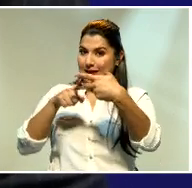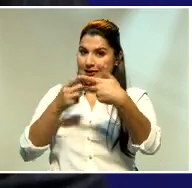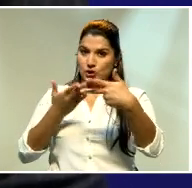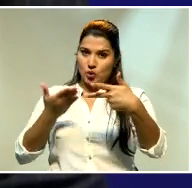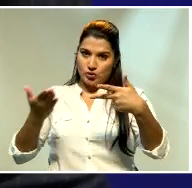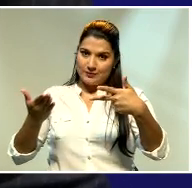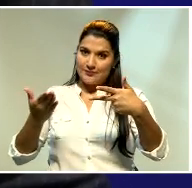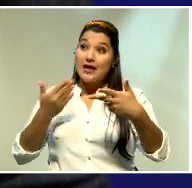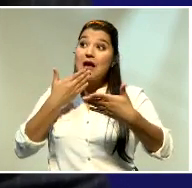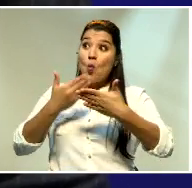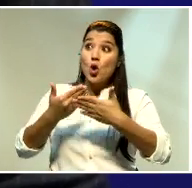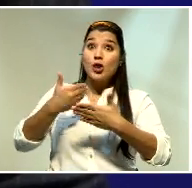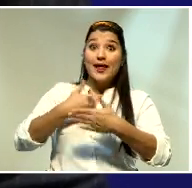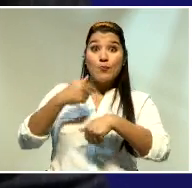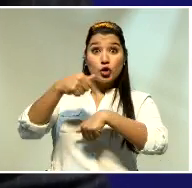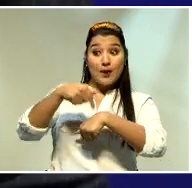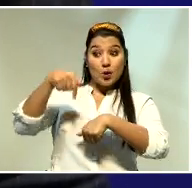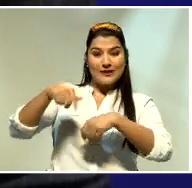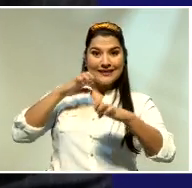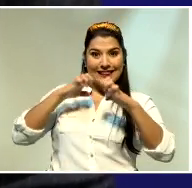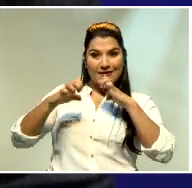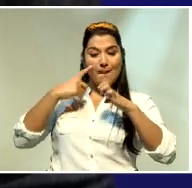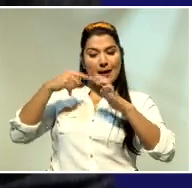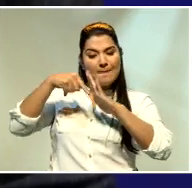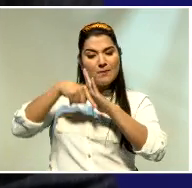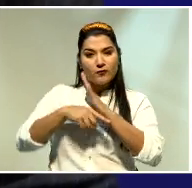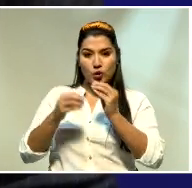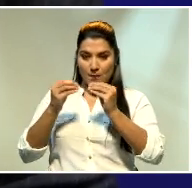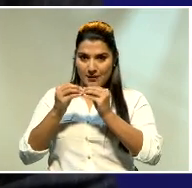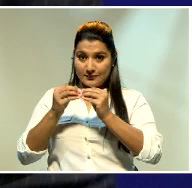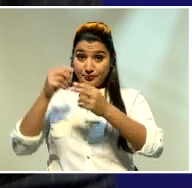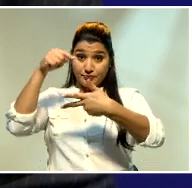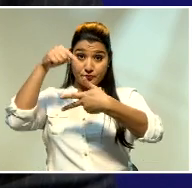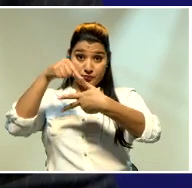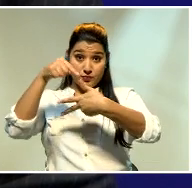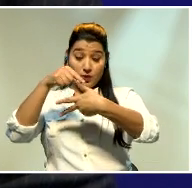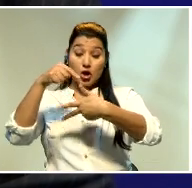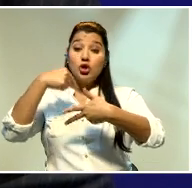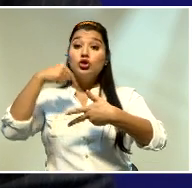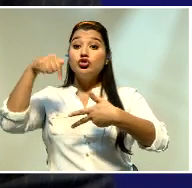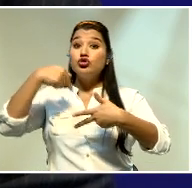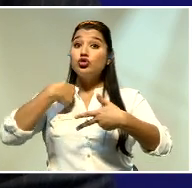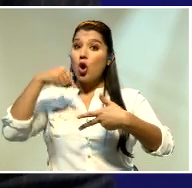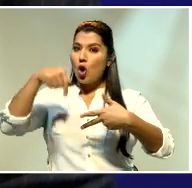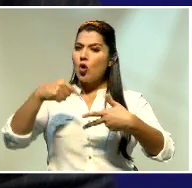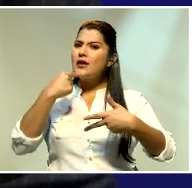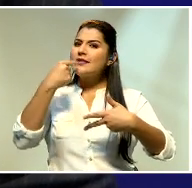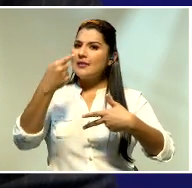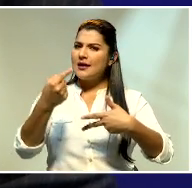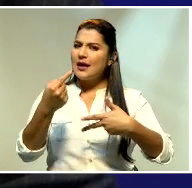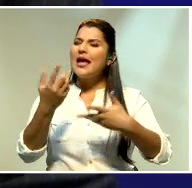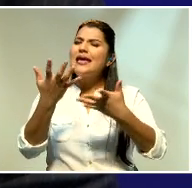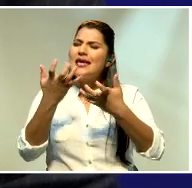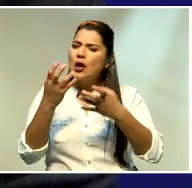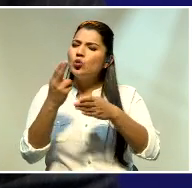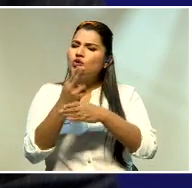tenemos tiempo en este espacio para profundizar. Una, yo hoy dije, y quiero profundizar en esa frase,